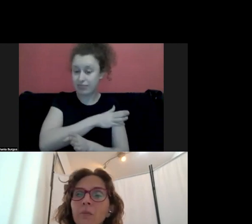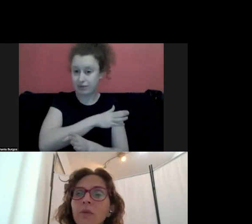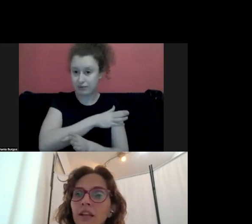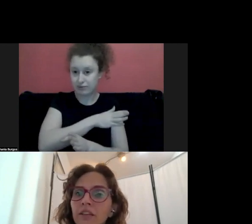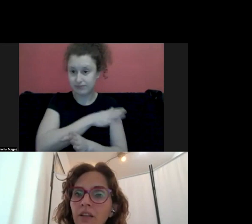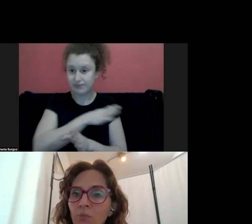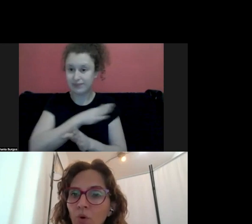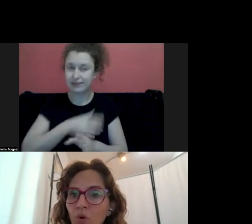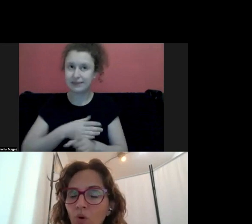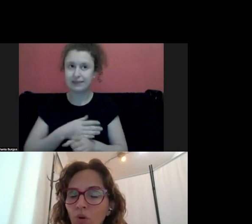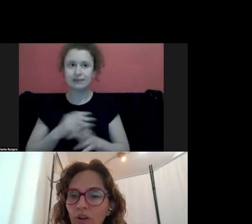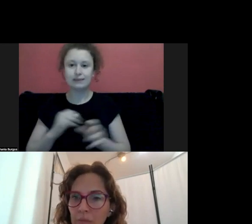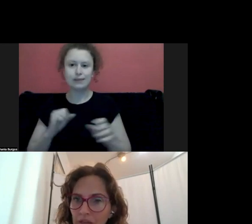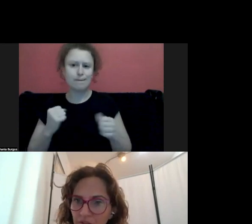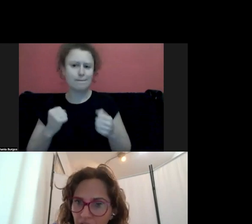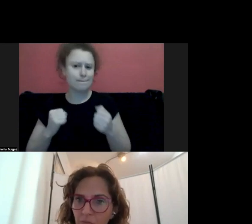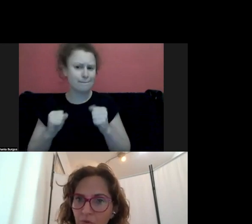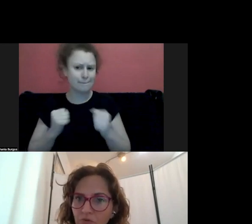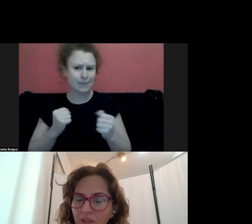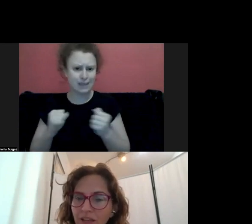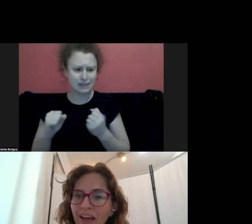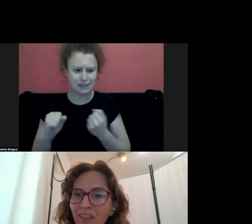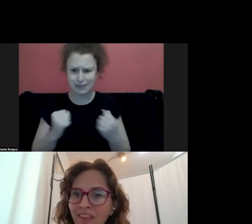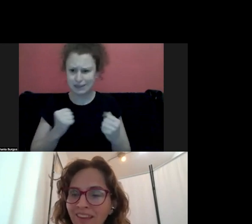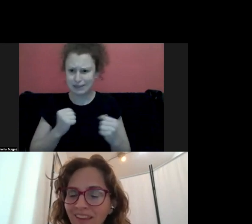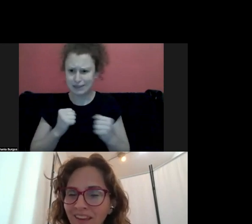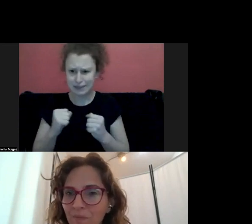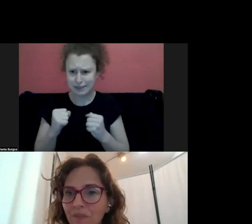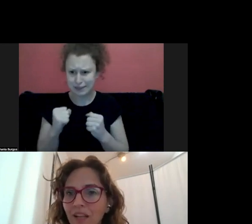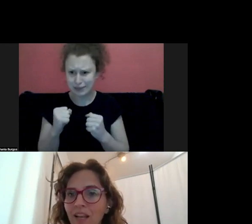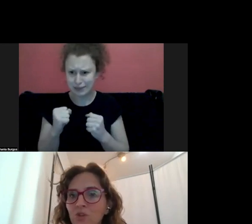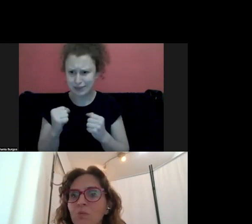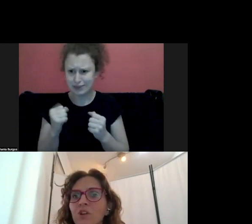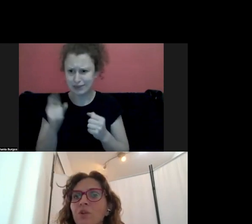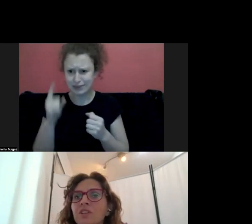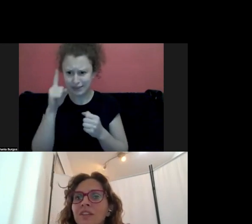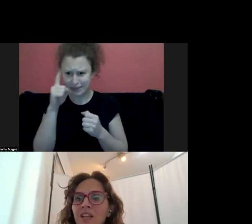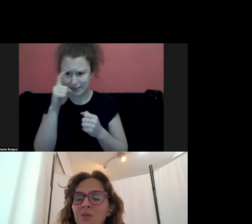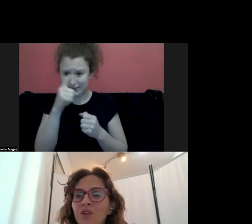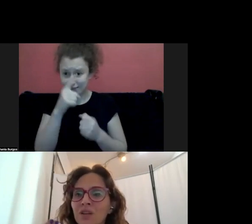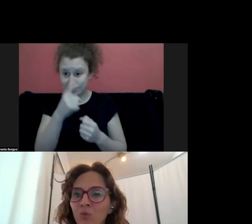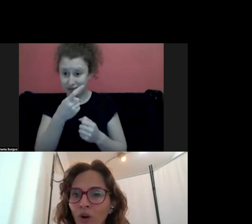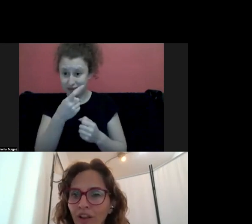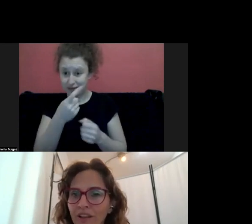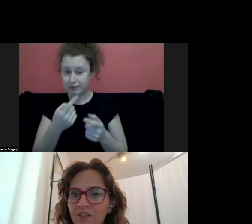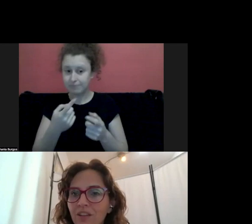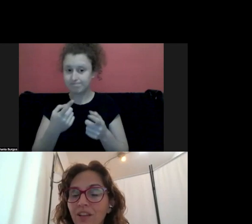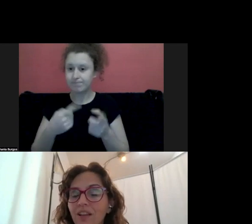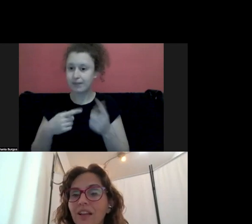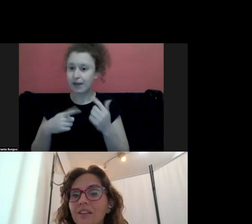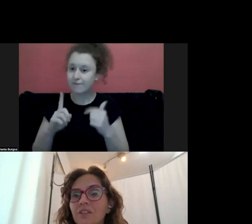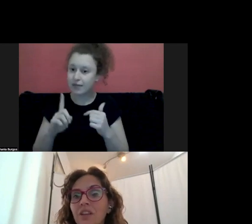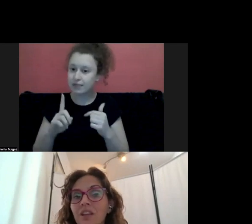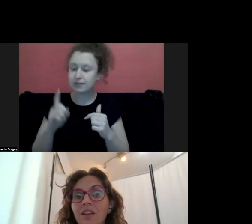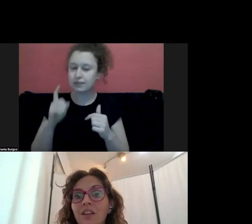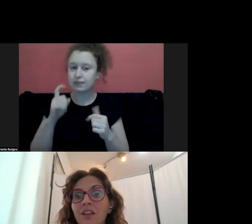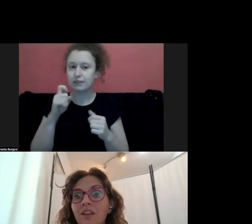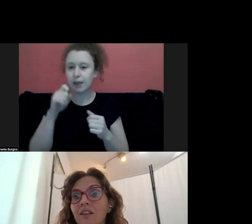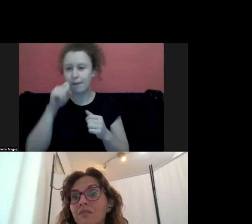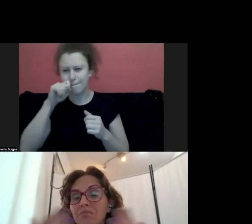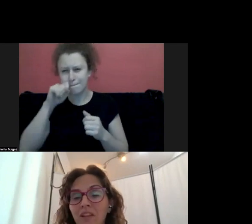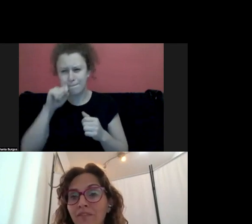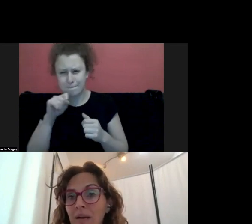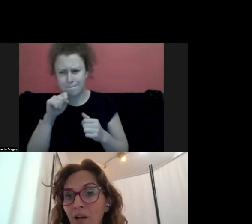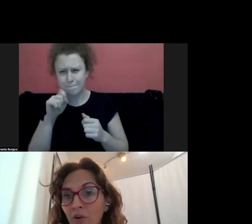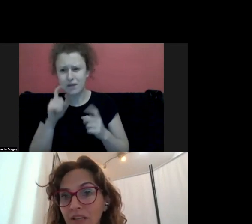Aquí también entra un poco el machismo, que hace que las opiniones que tenemos las mujeres